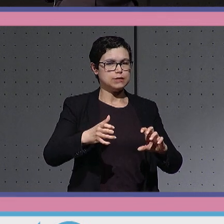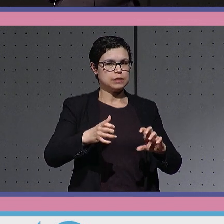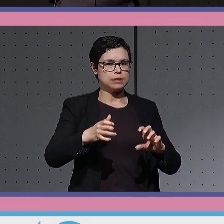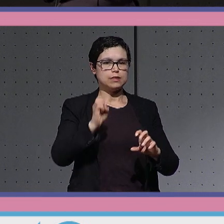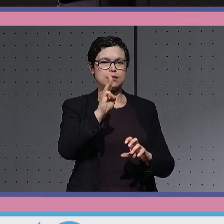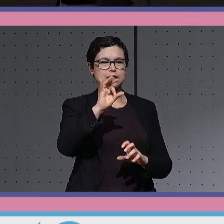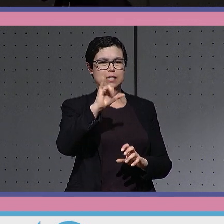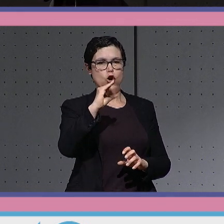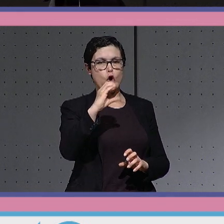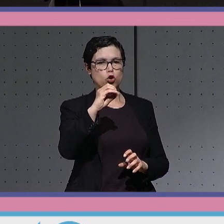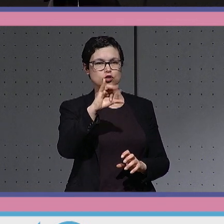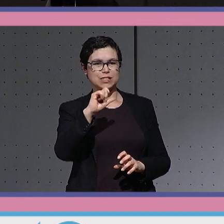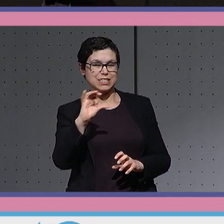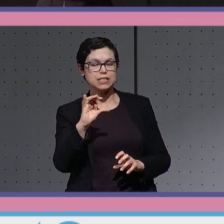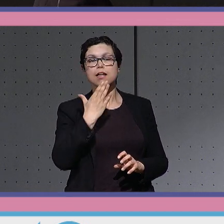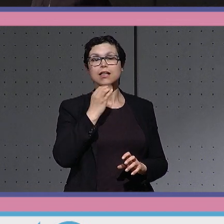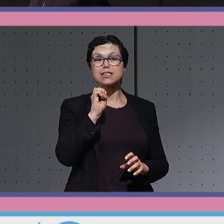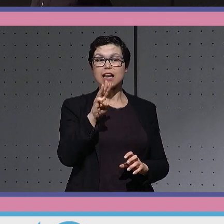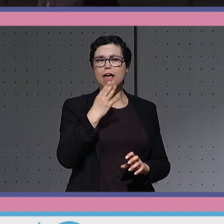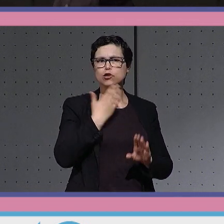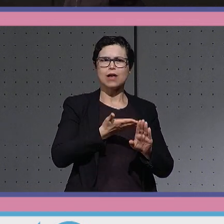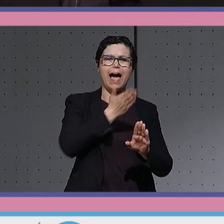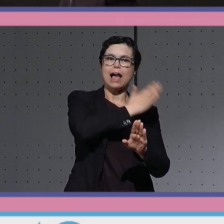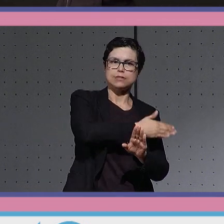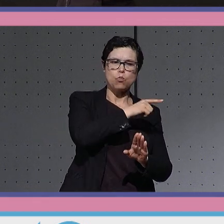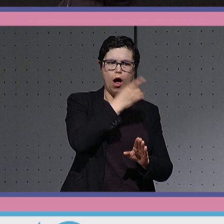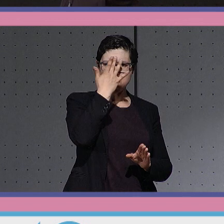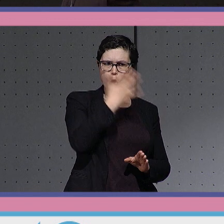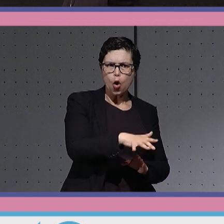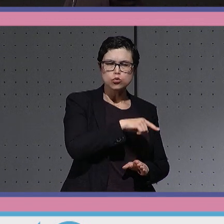13 años, de inicio realmente muy temprano, es muy